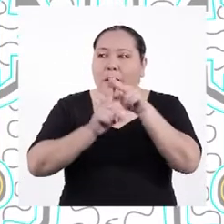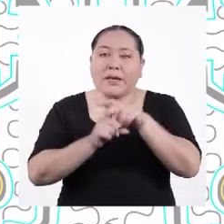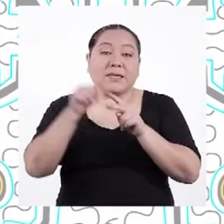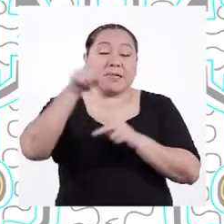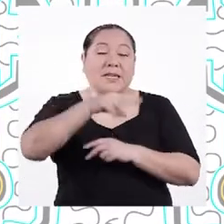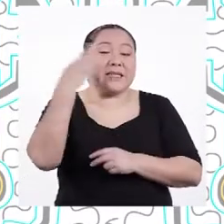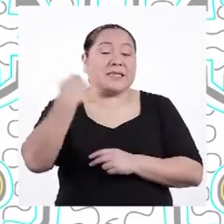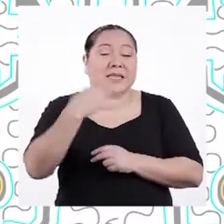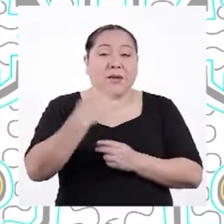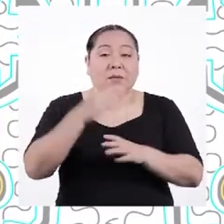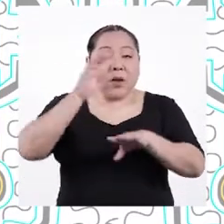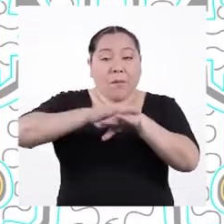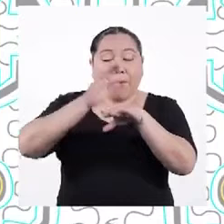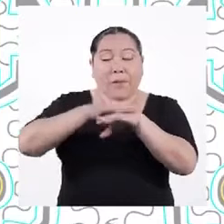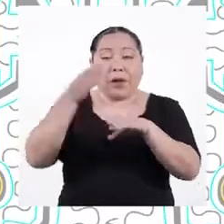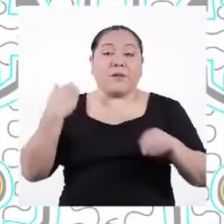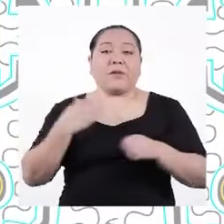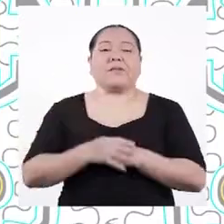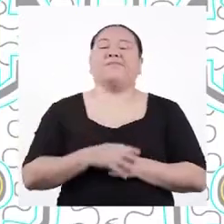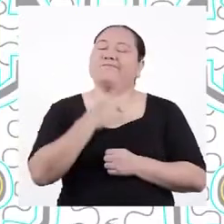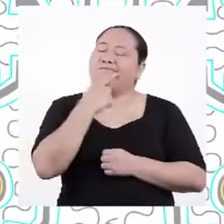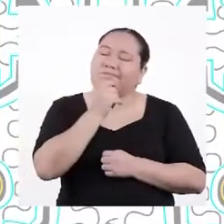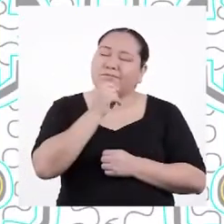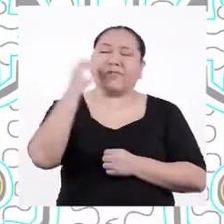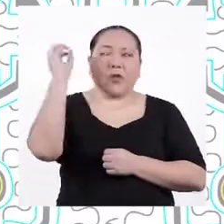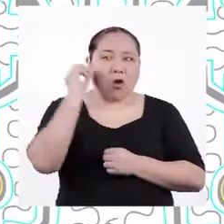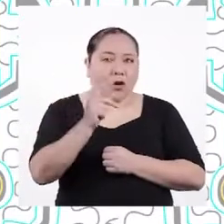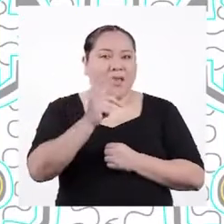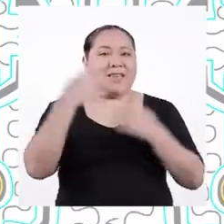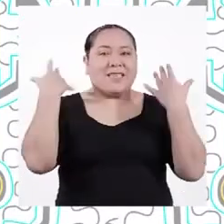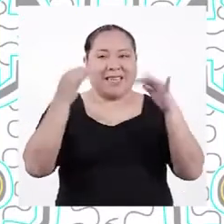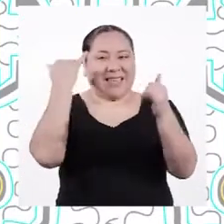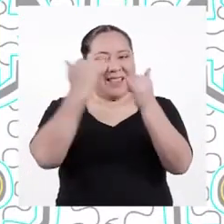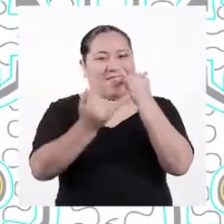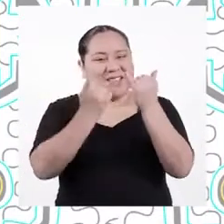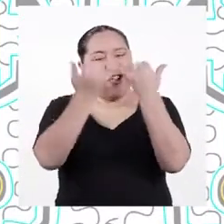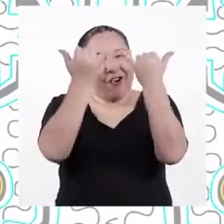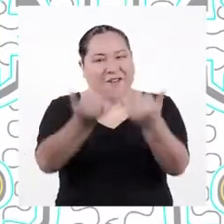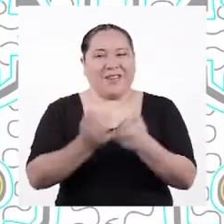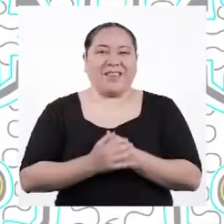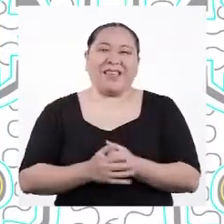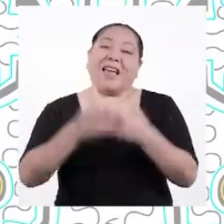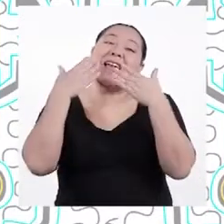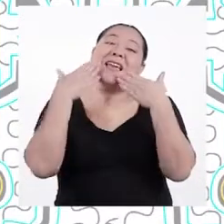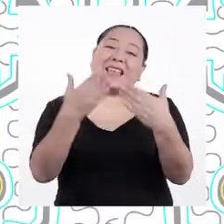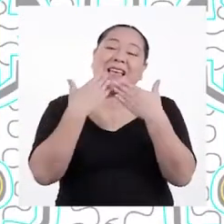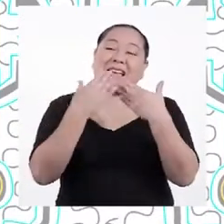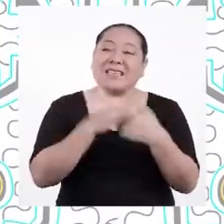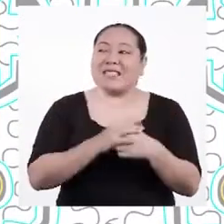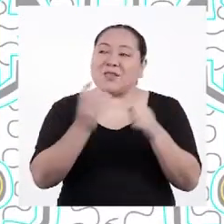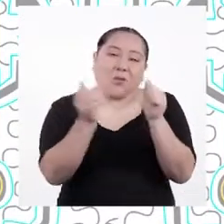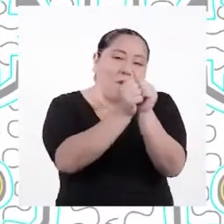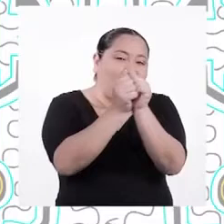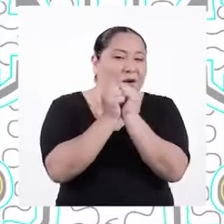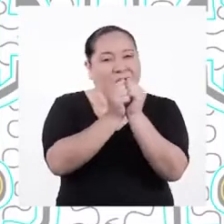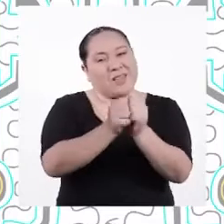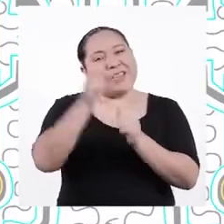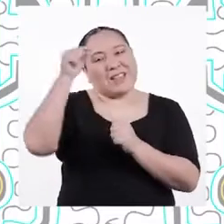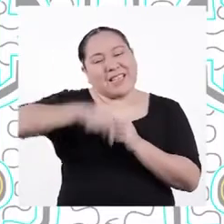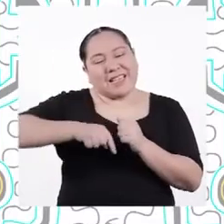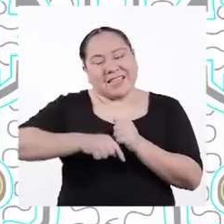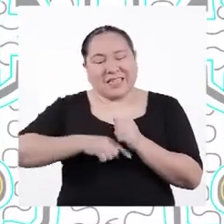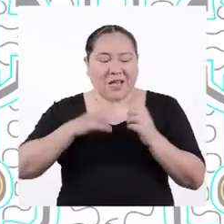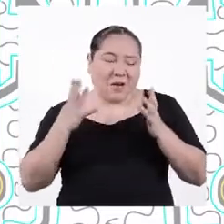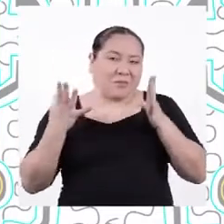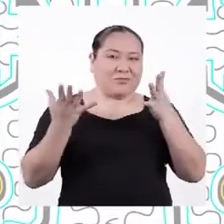así estar siempre prevenidos. Bueno, eso ha sido todo por el día de hoy. Muchas gracias por habernos acompañado